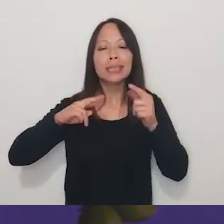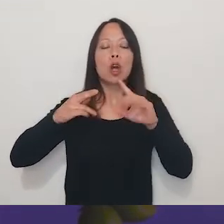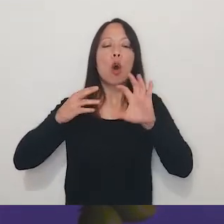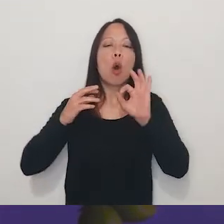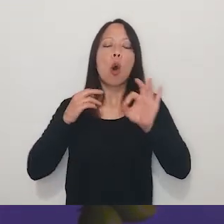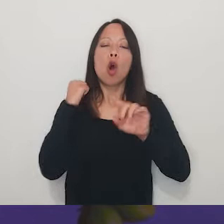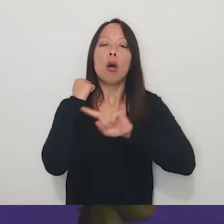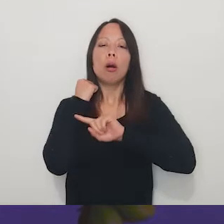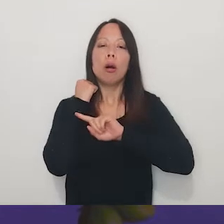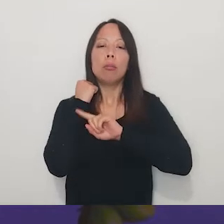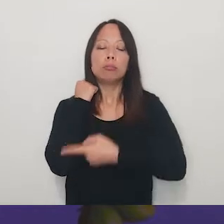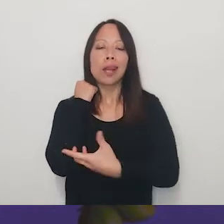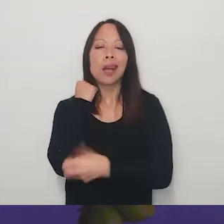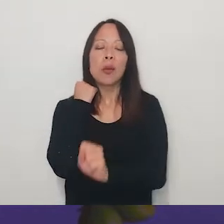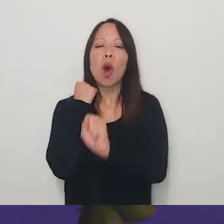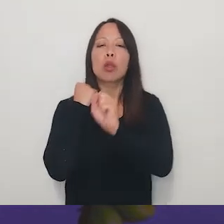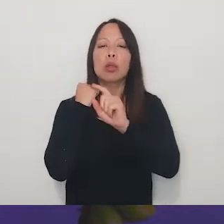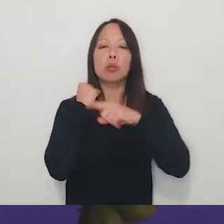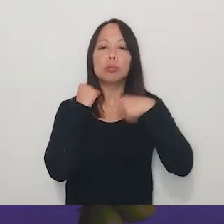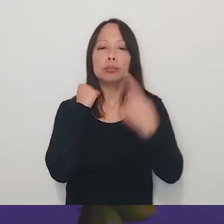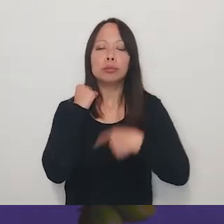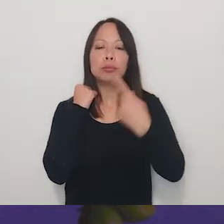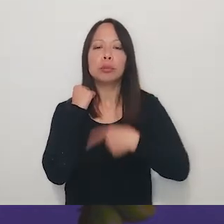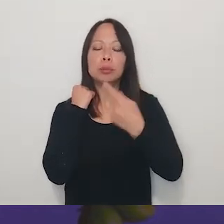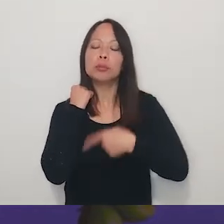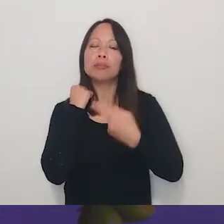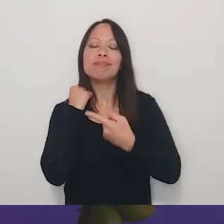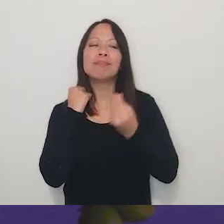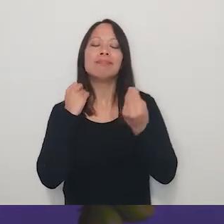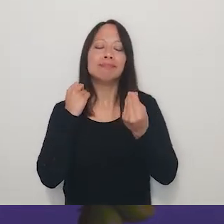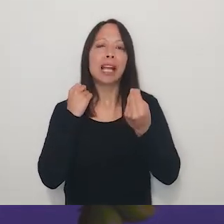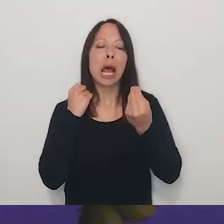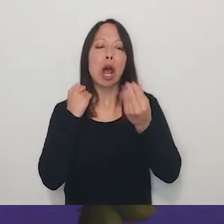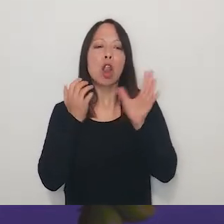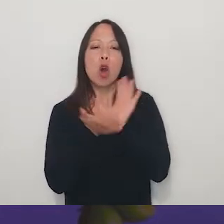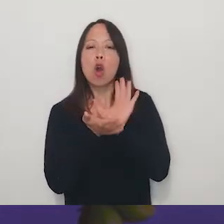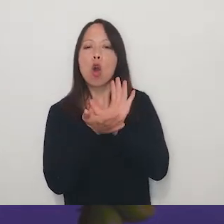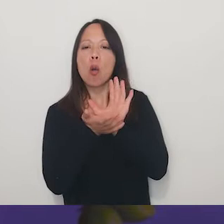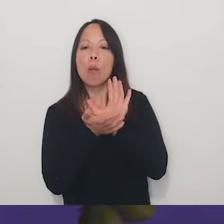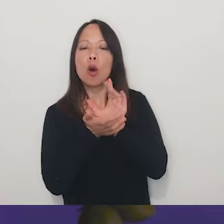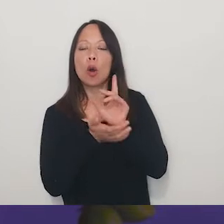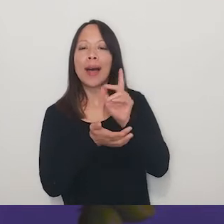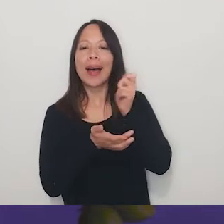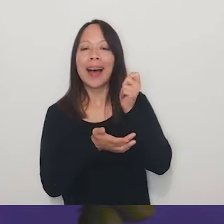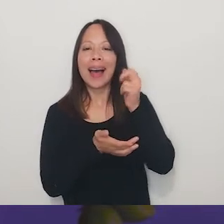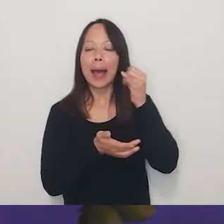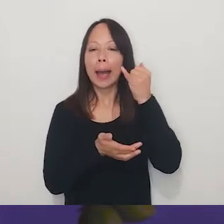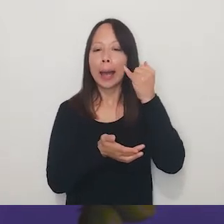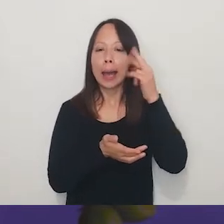recurrentes o distintas patologías en la misma enfermedad, bueno, uno elige hacer un cariotipo, un